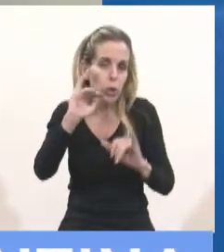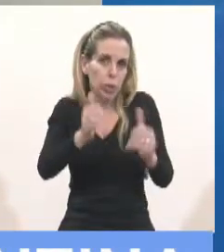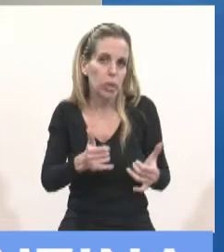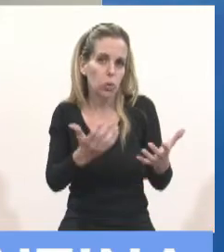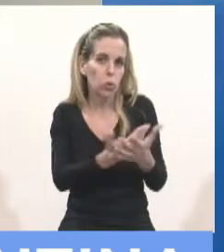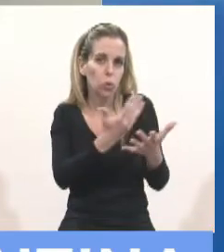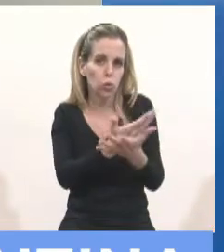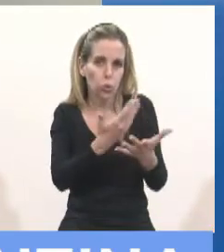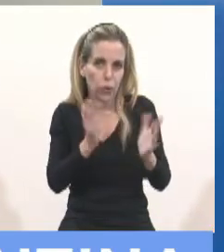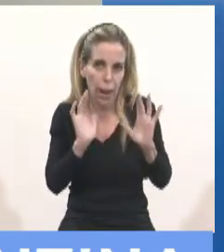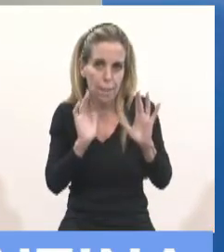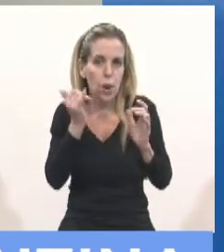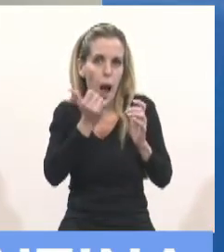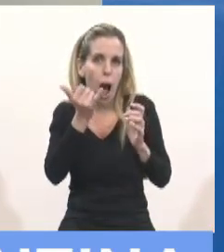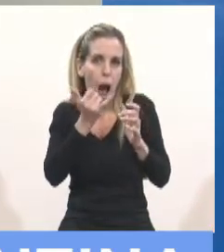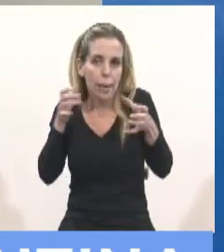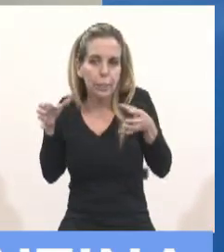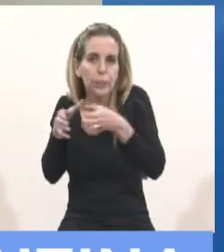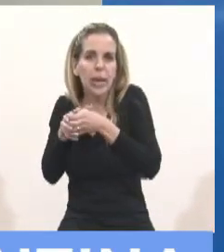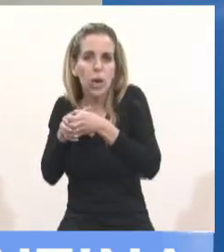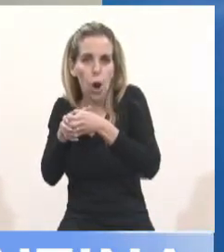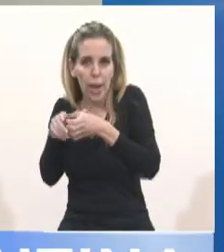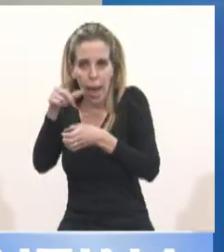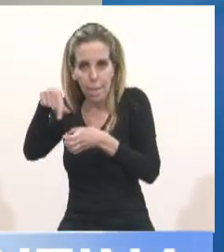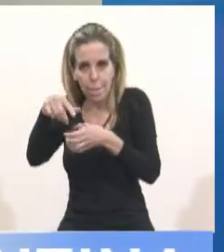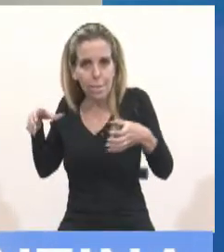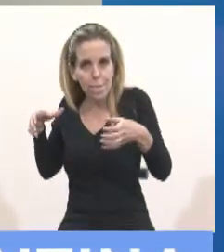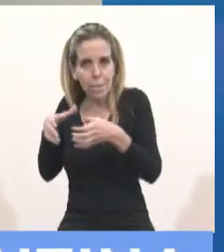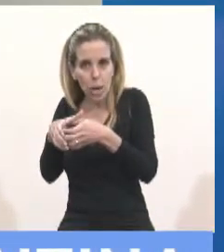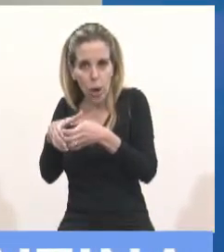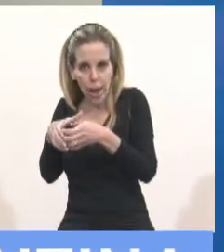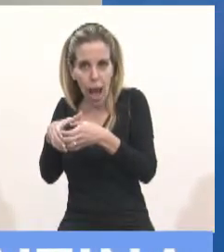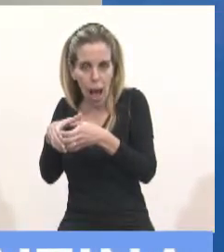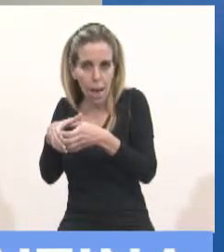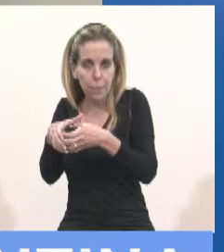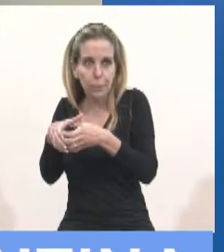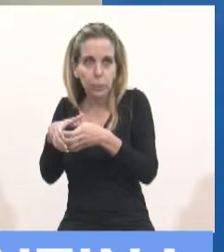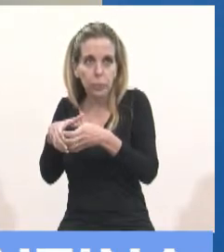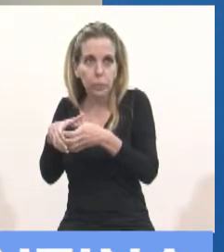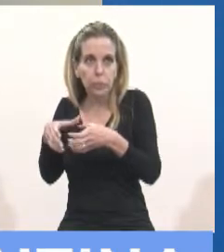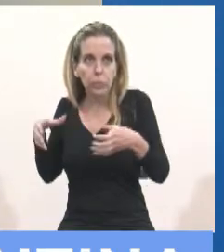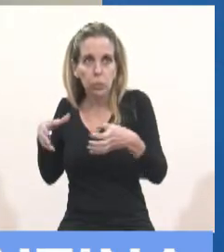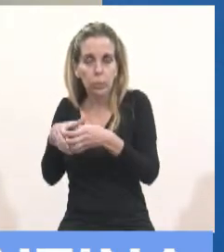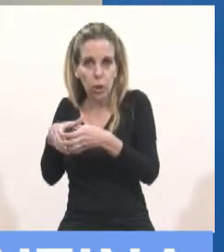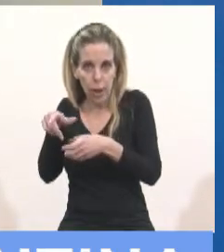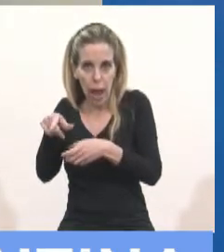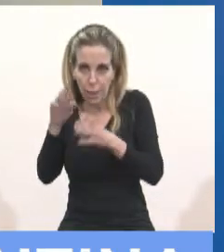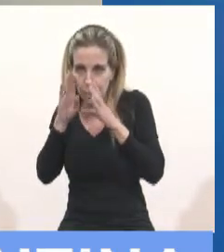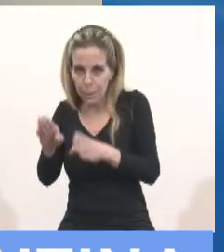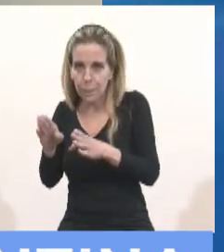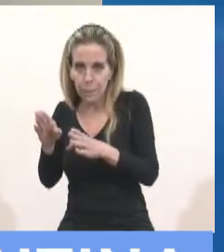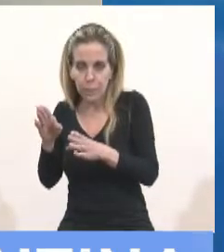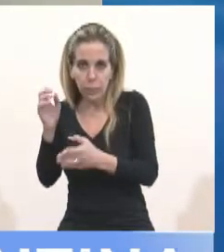víctimas. Pero hay una muy pequeña minoría que, en complicidad con los centros económicos